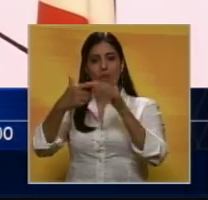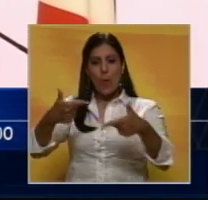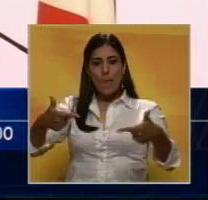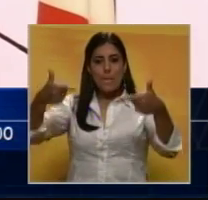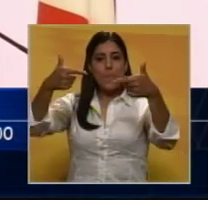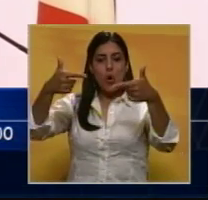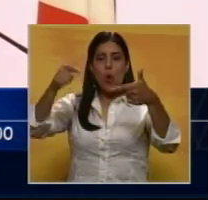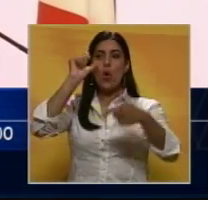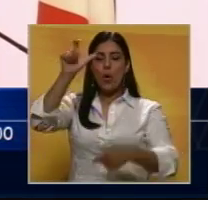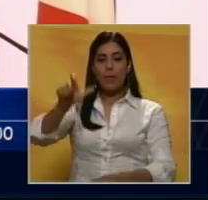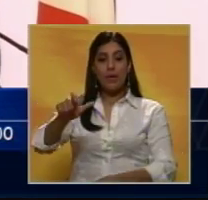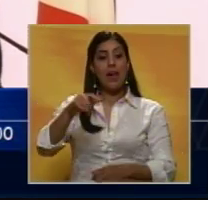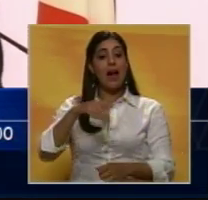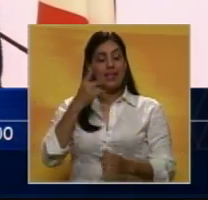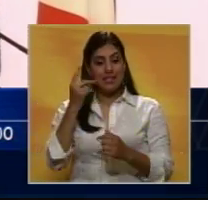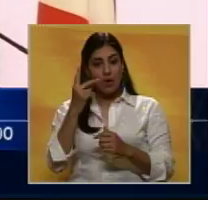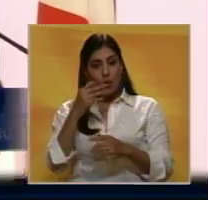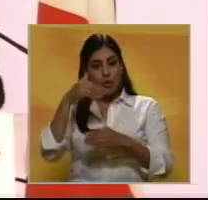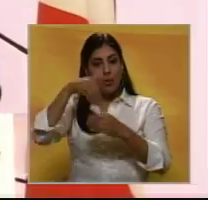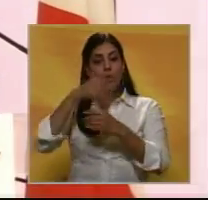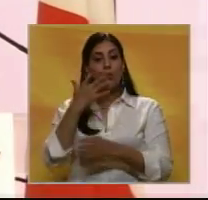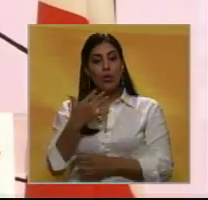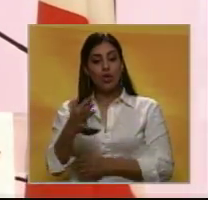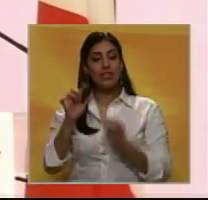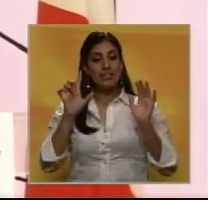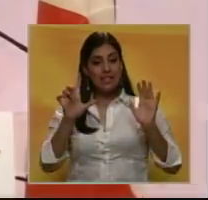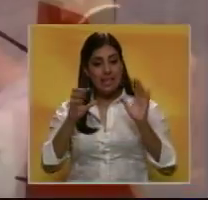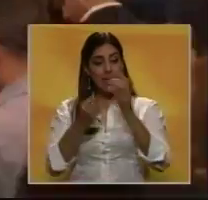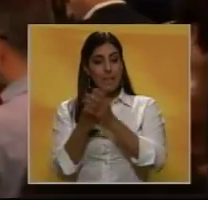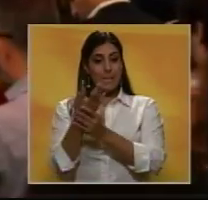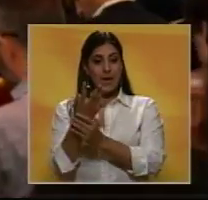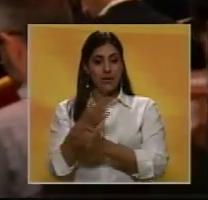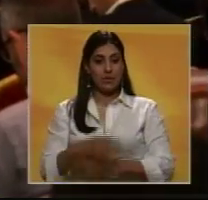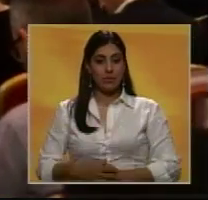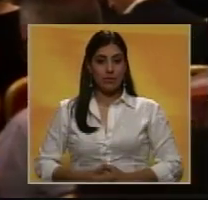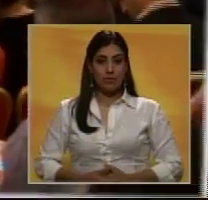rival, Emmanuel Macron, en la segunda vuelta del próximo 7 de mayo.